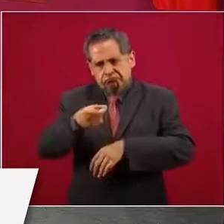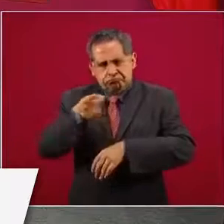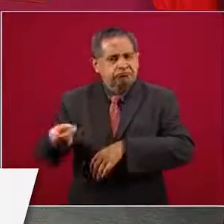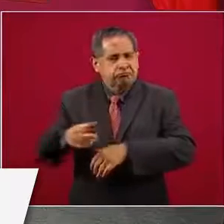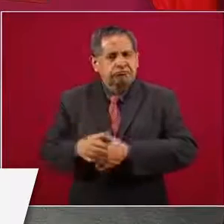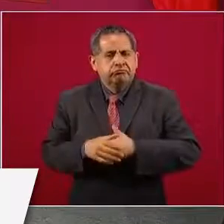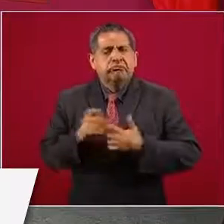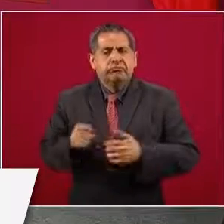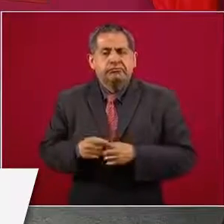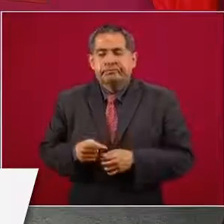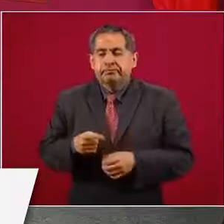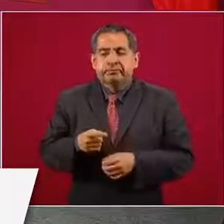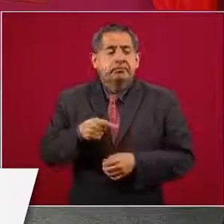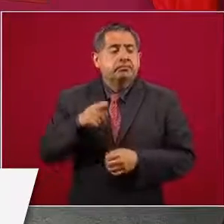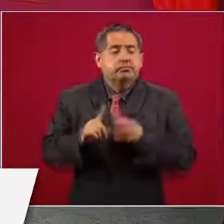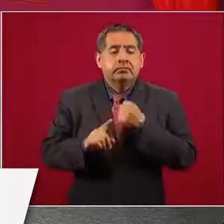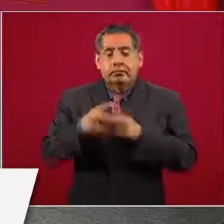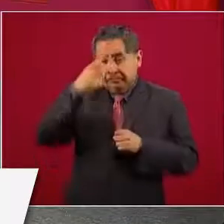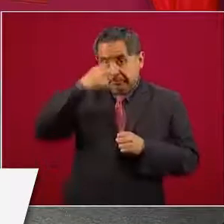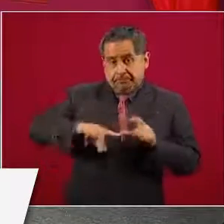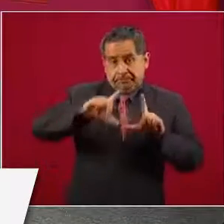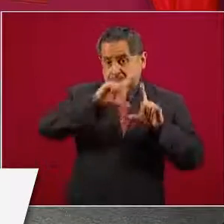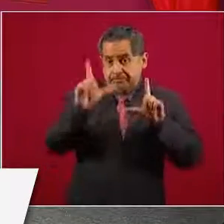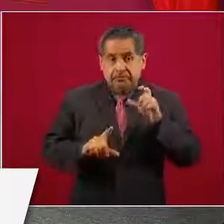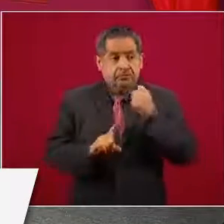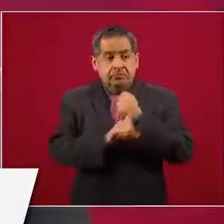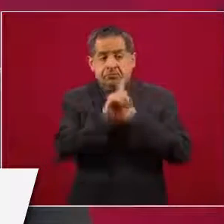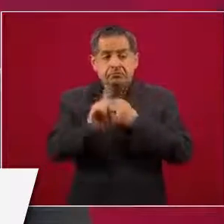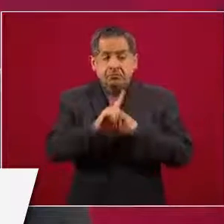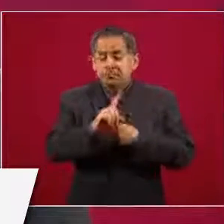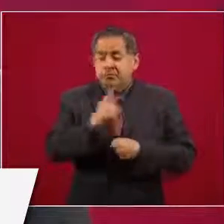de que el principal problema de México